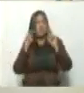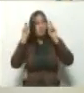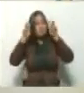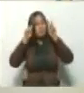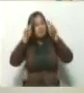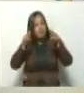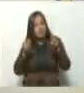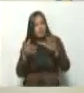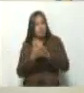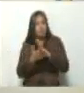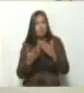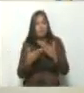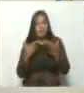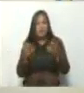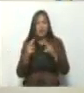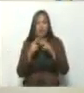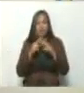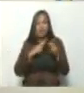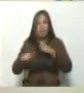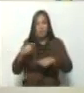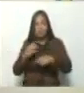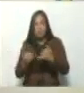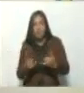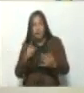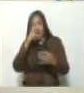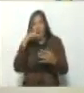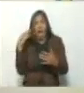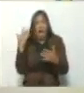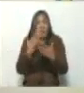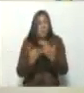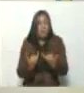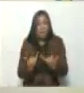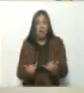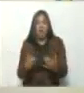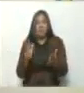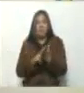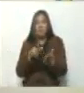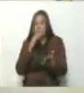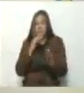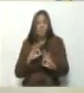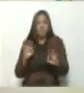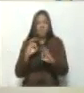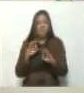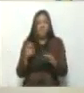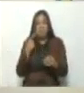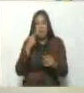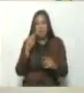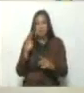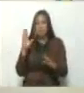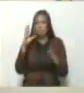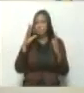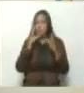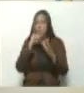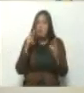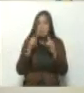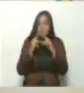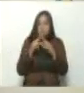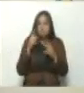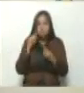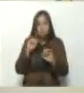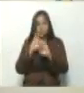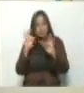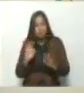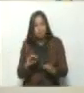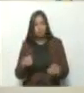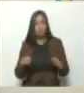enseñanza, de dar a conocer la ordenanza, aunque tiene años aprobada esa ordenanza por la Cámara Municipal, pero parece que muchos desconocen? ¿Cuándo se va a hacer efectiva?